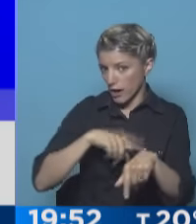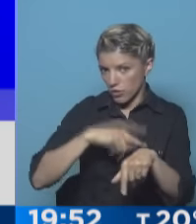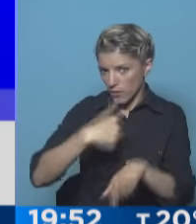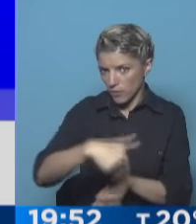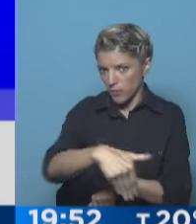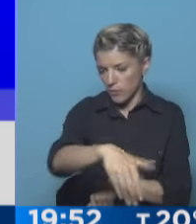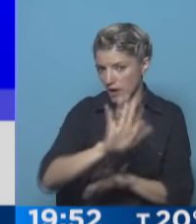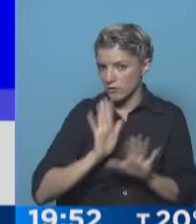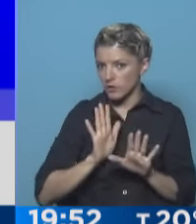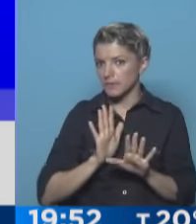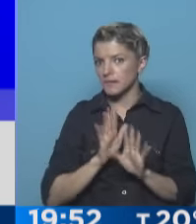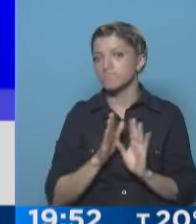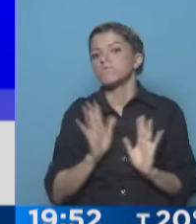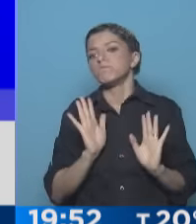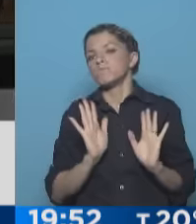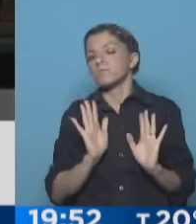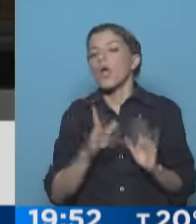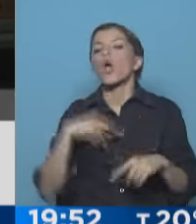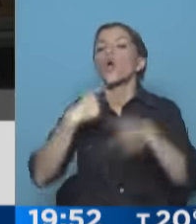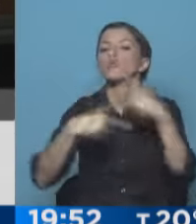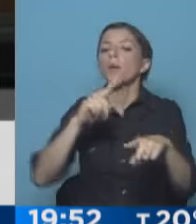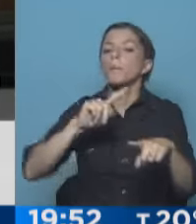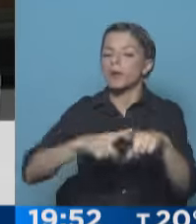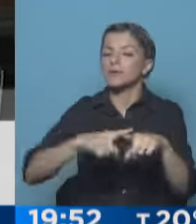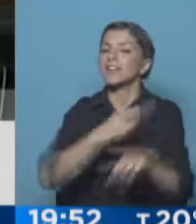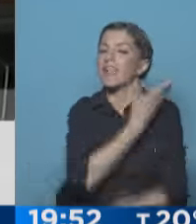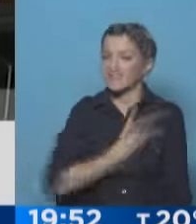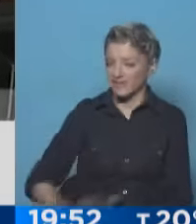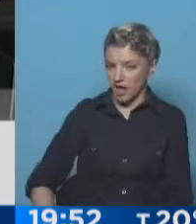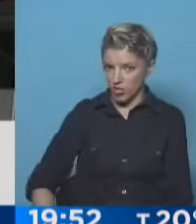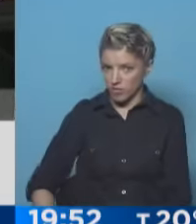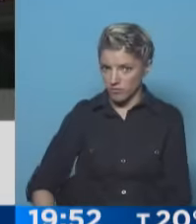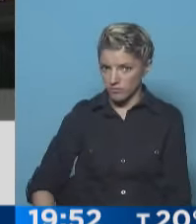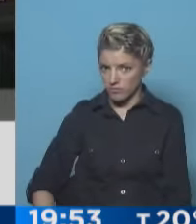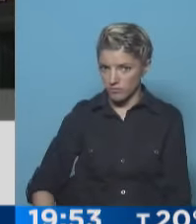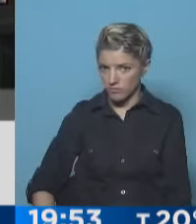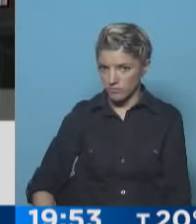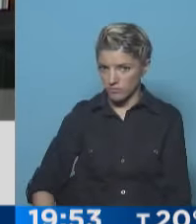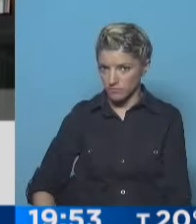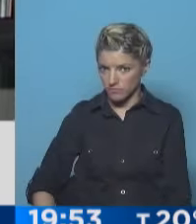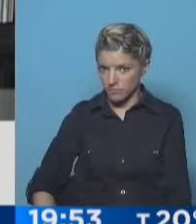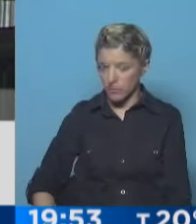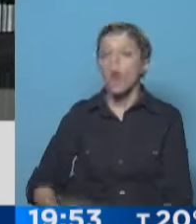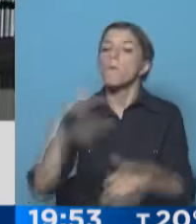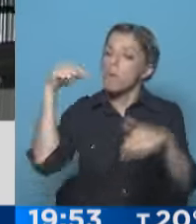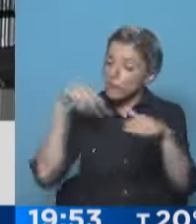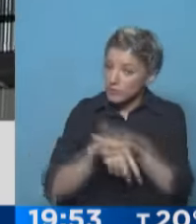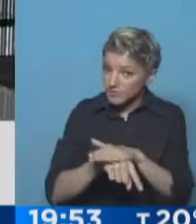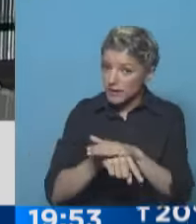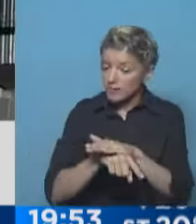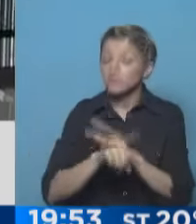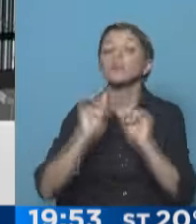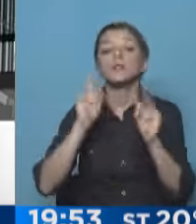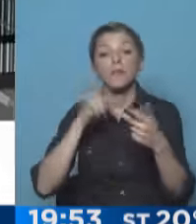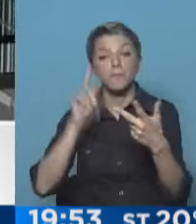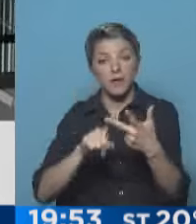eso eh continuidad de política de estados que que orientan el cambio de época en la Argentina profundización y